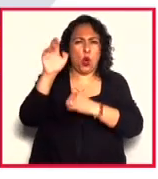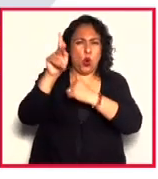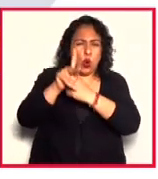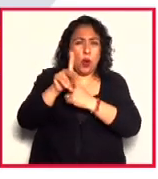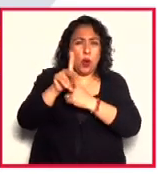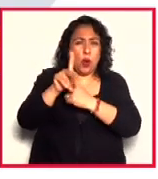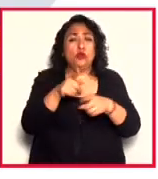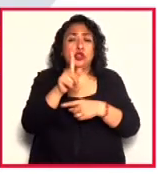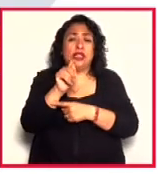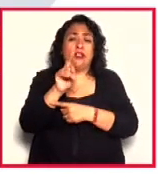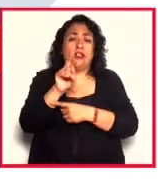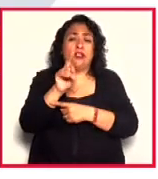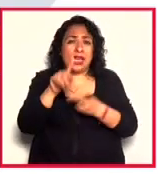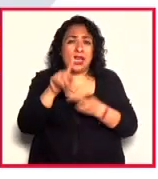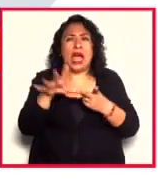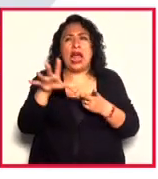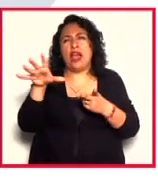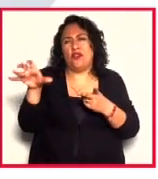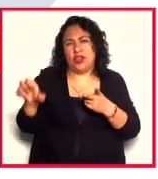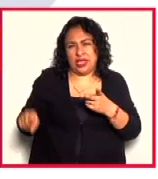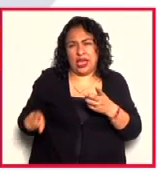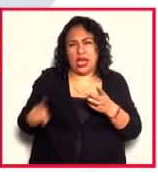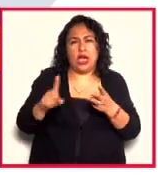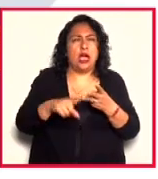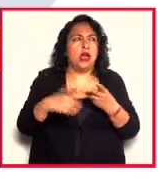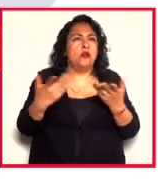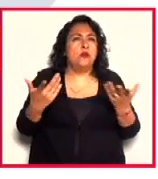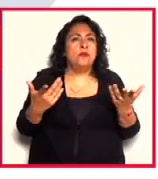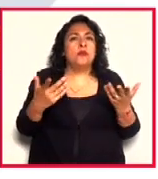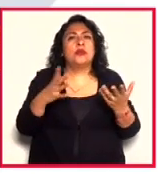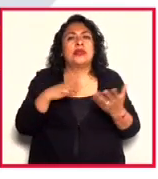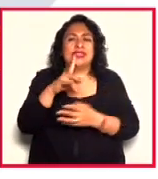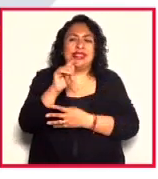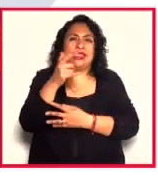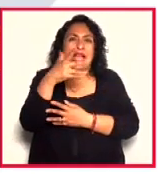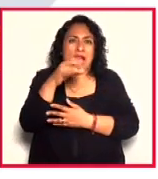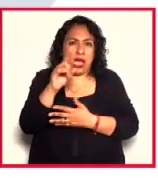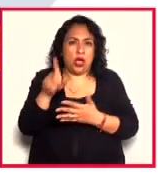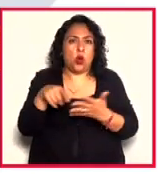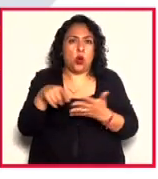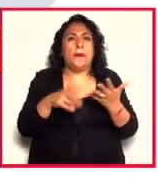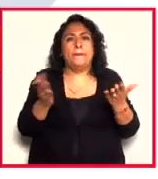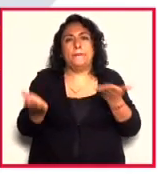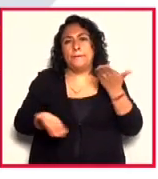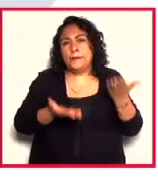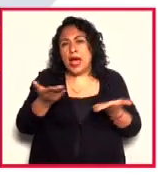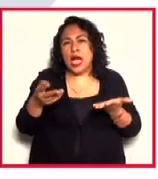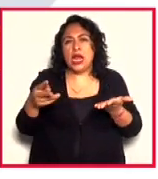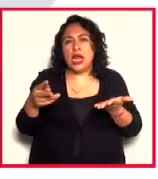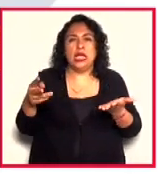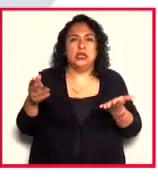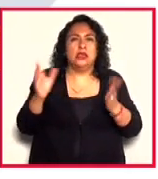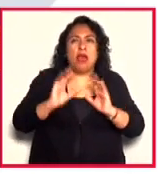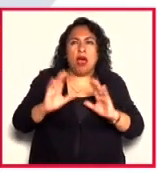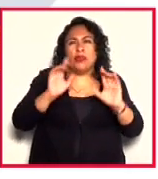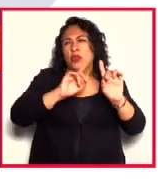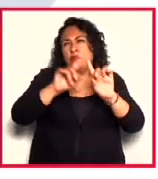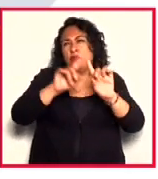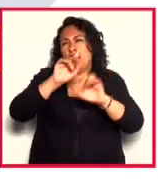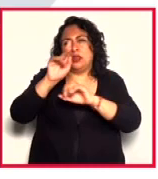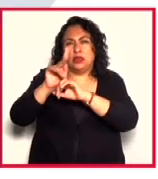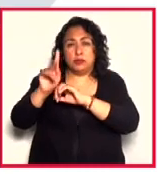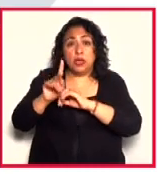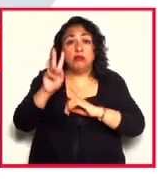tropical, hay música de origen africano, hay datos de tango, hay bailes y danzas y cantos de todas partes. Es decir, es una